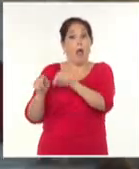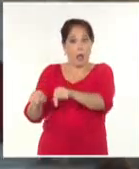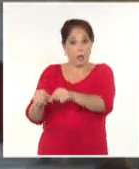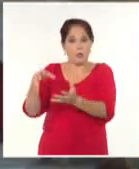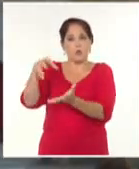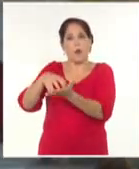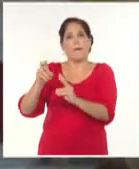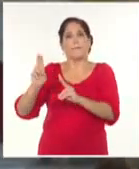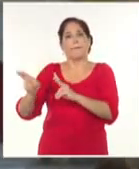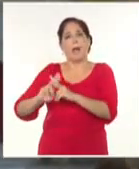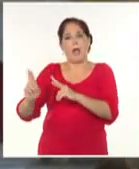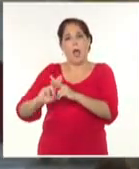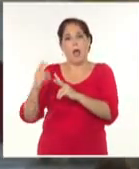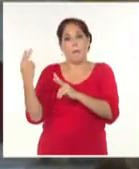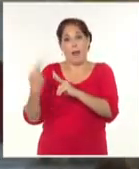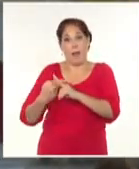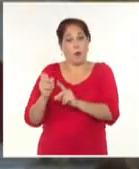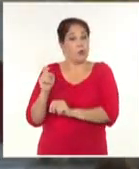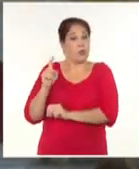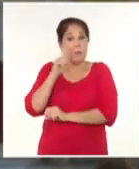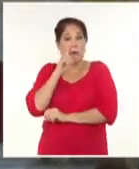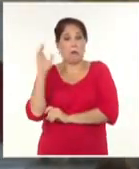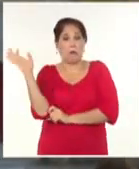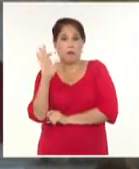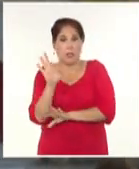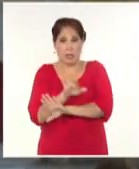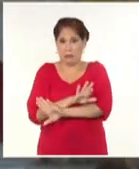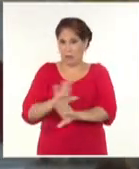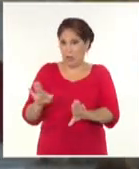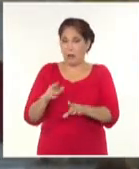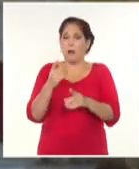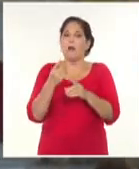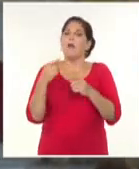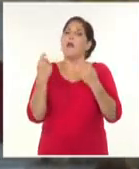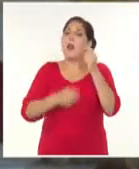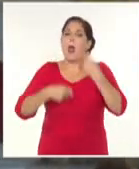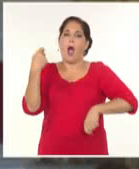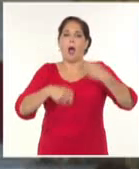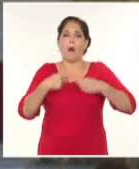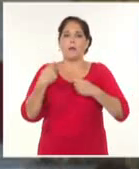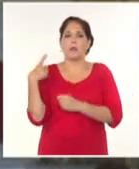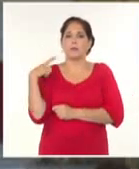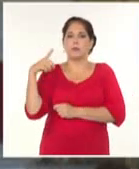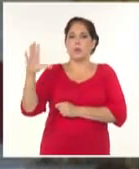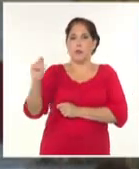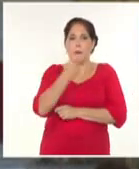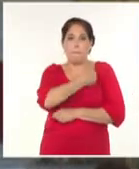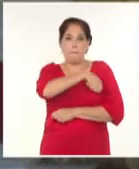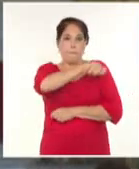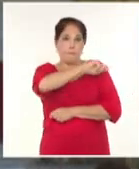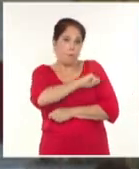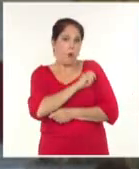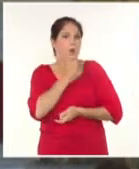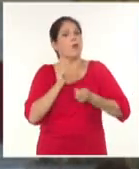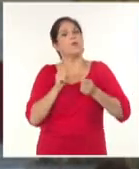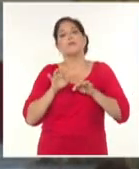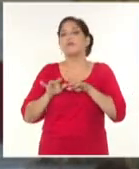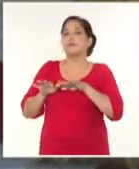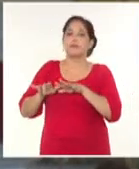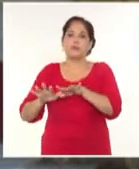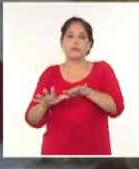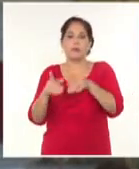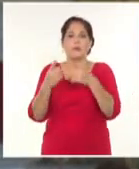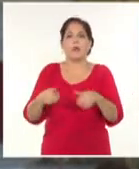Bayamo. Después de concluida la festividad, la banda sale y el pueblo tras la banda,